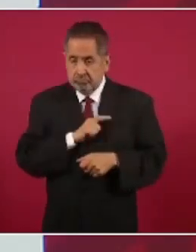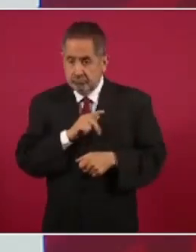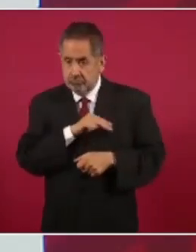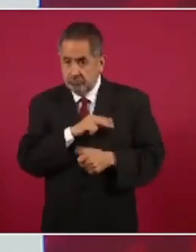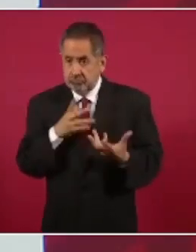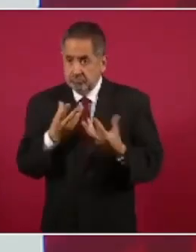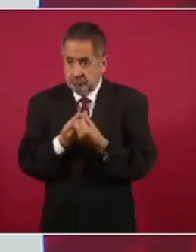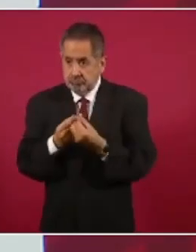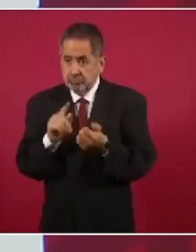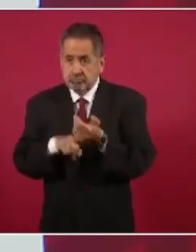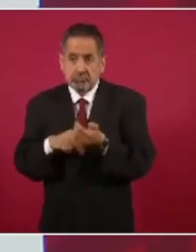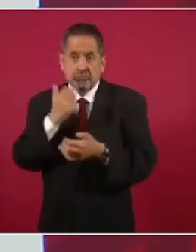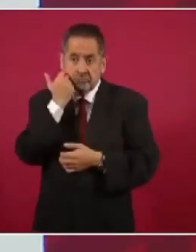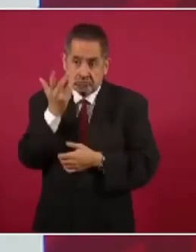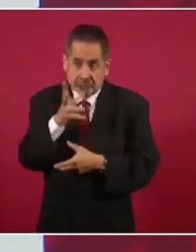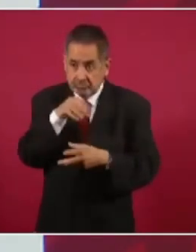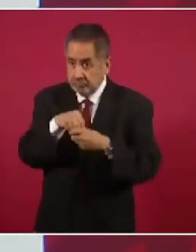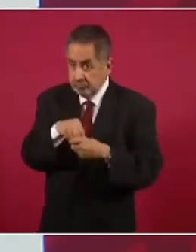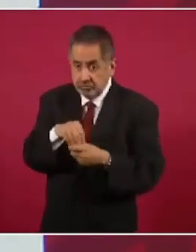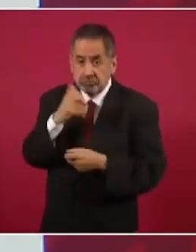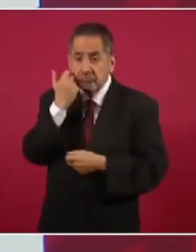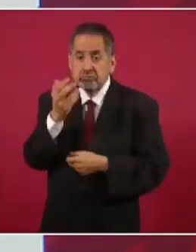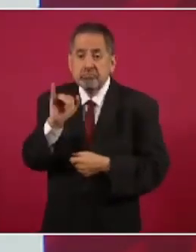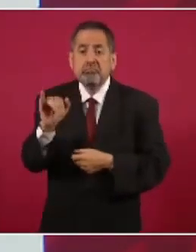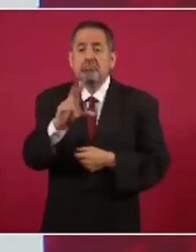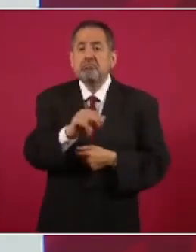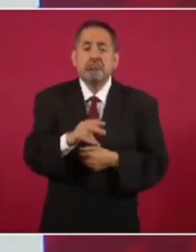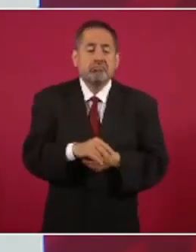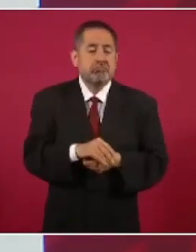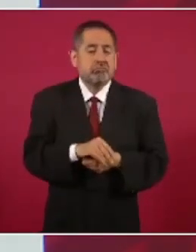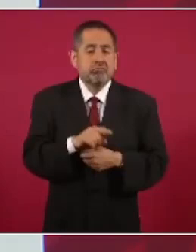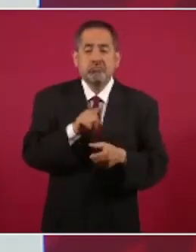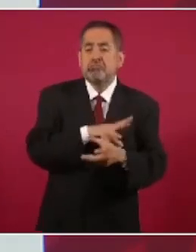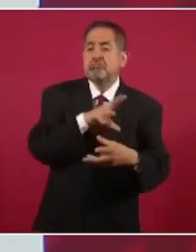como una rama de la Secretaría de la Defensa?